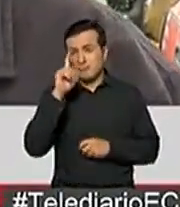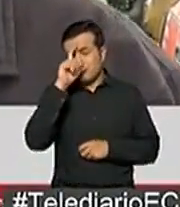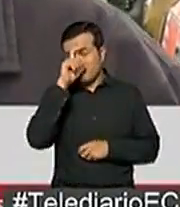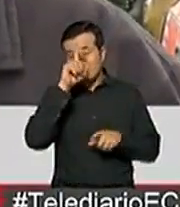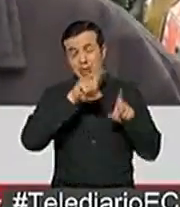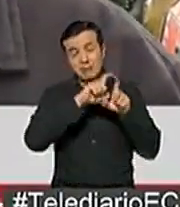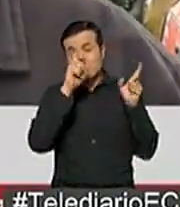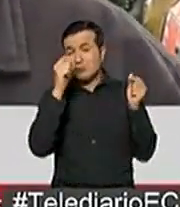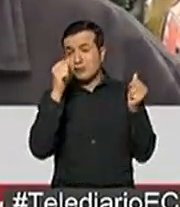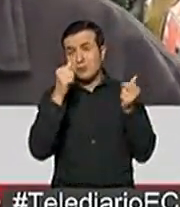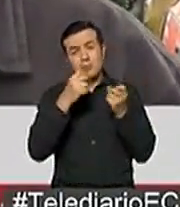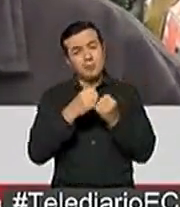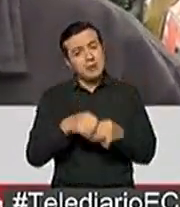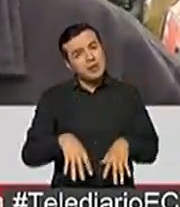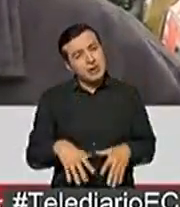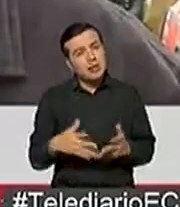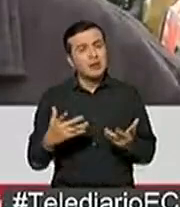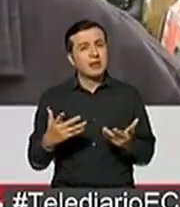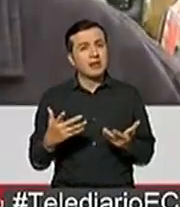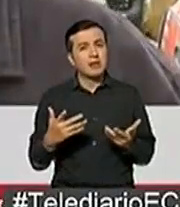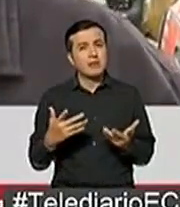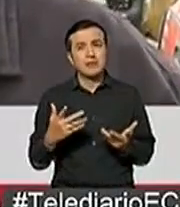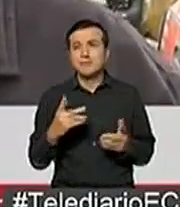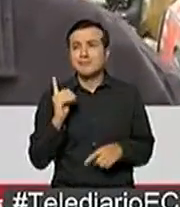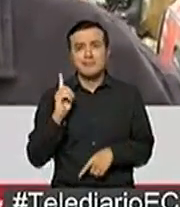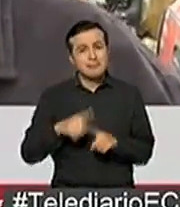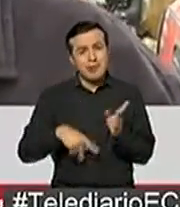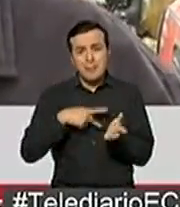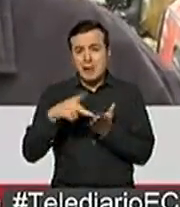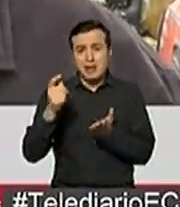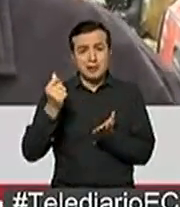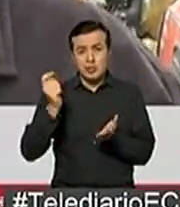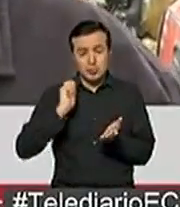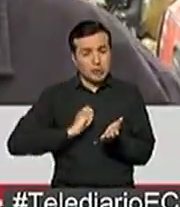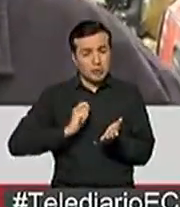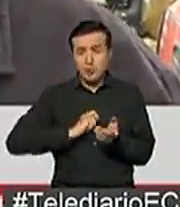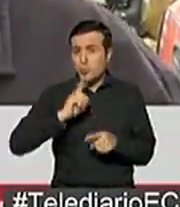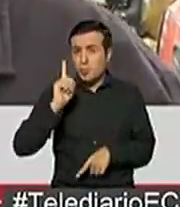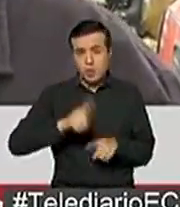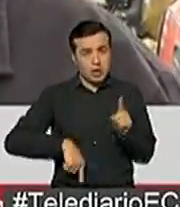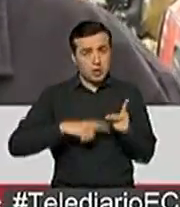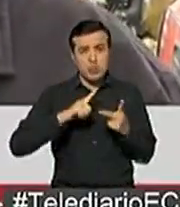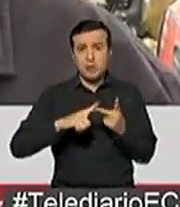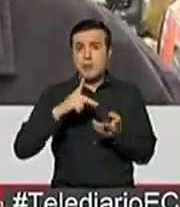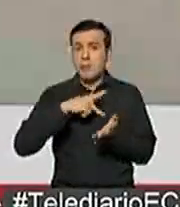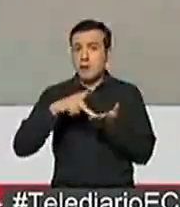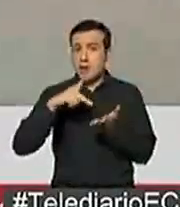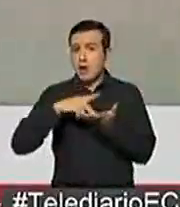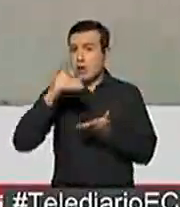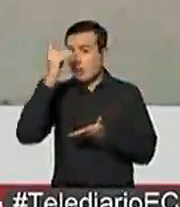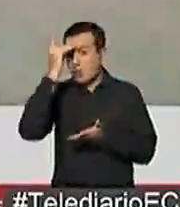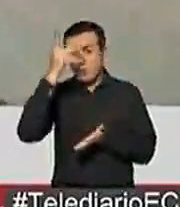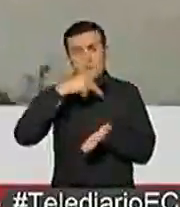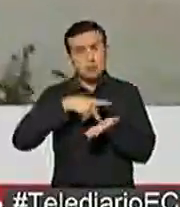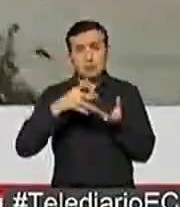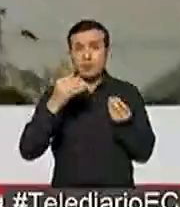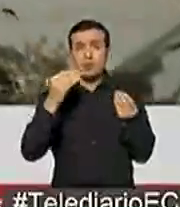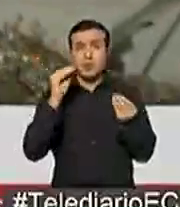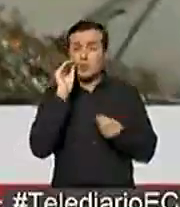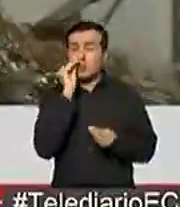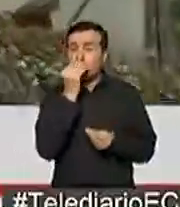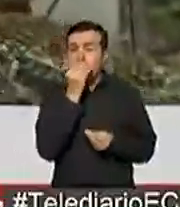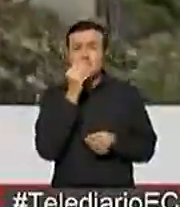empresa que nos deja sin la capacidad de pagar salarios sin la capacidad para proveedores miles de rosas fueron